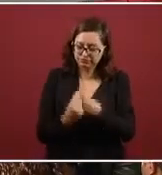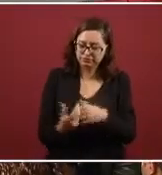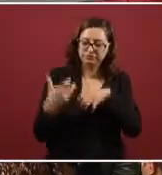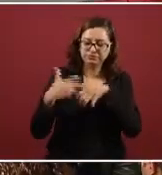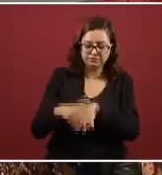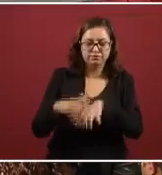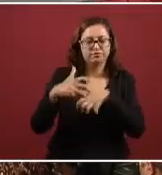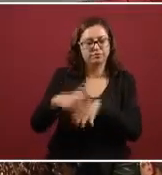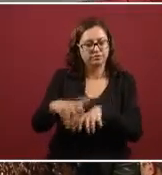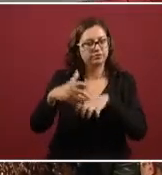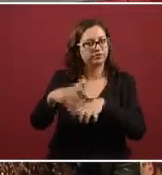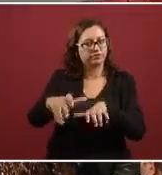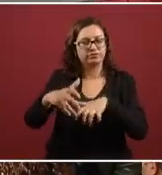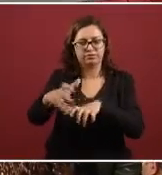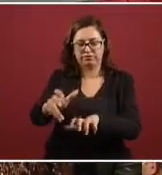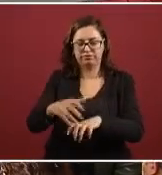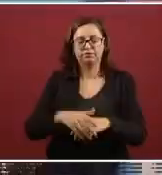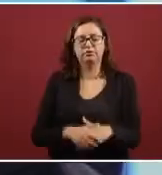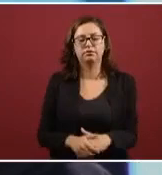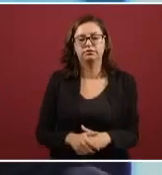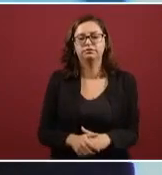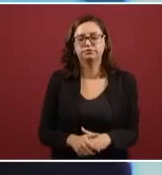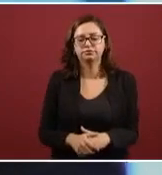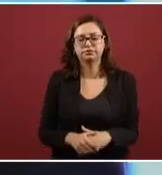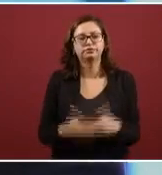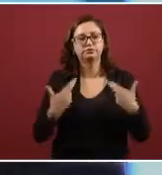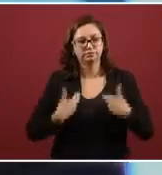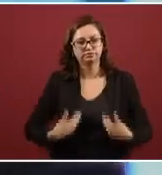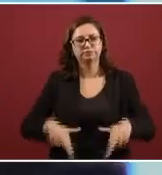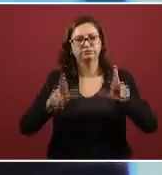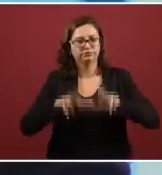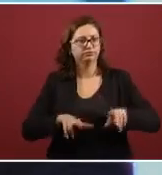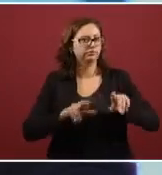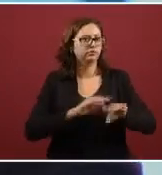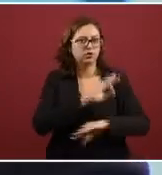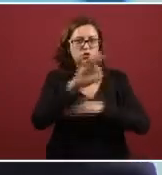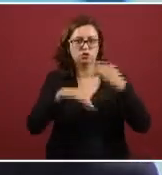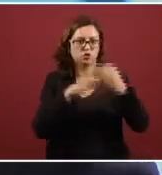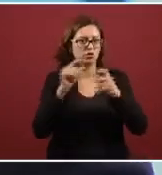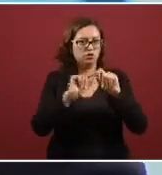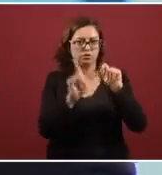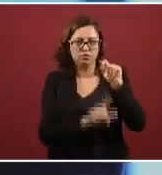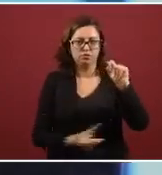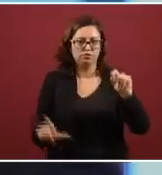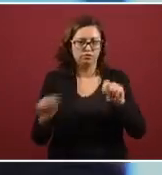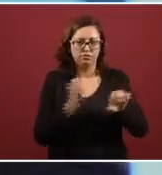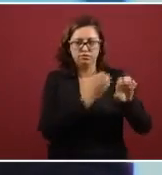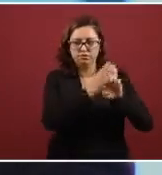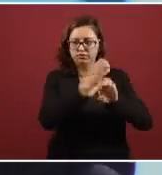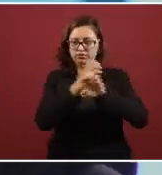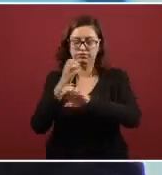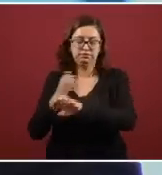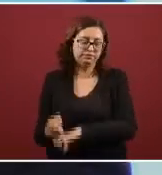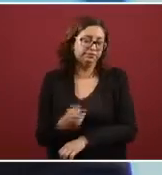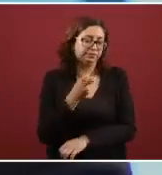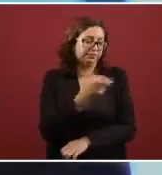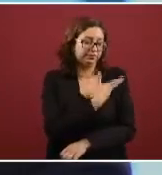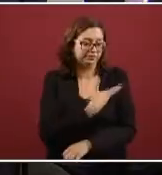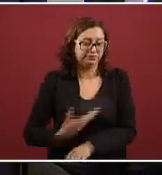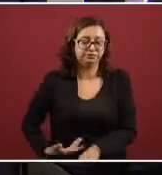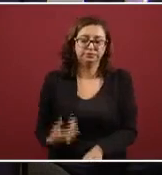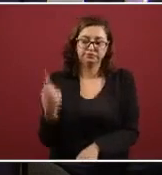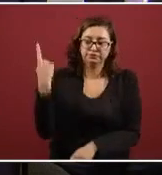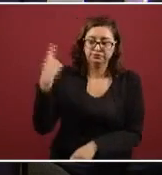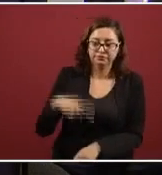acompañen el desfile y estén representados también los estados. Es la instrucción y el deseo también